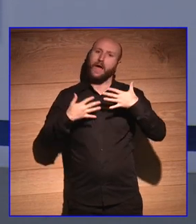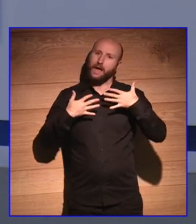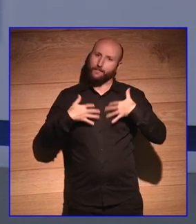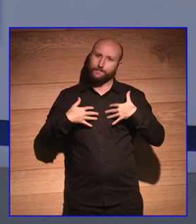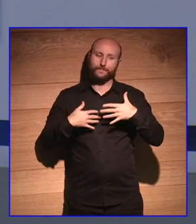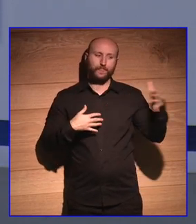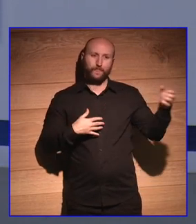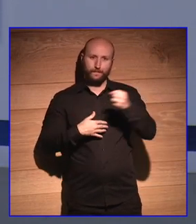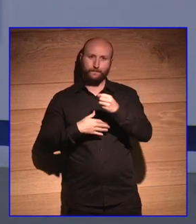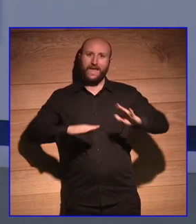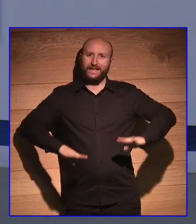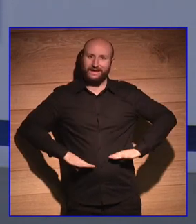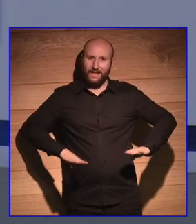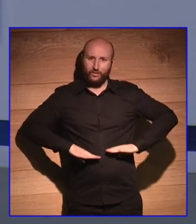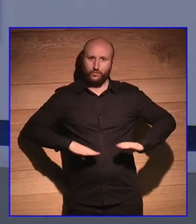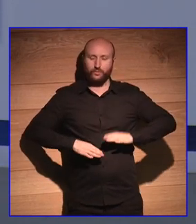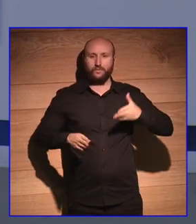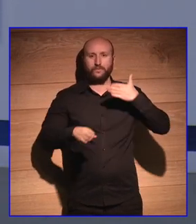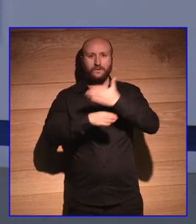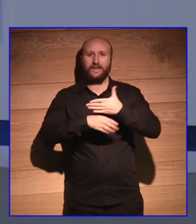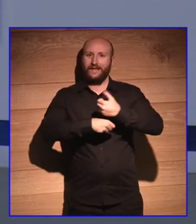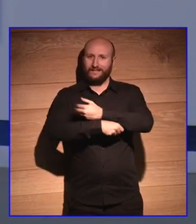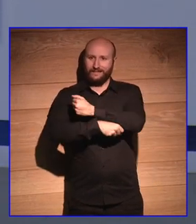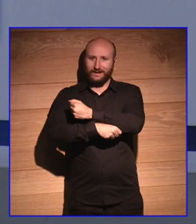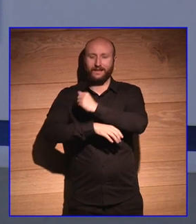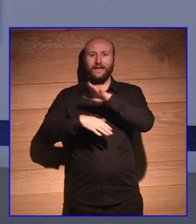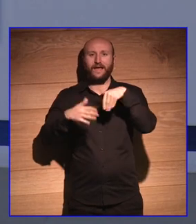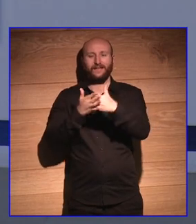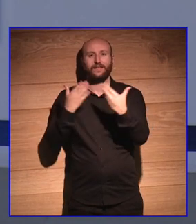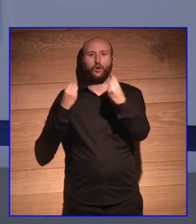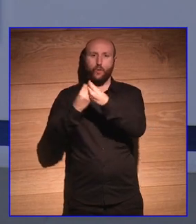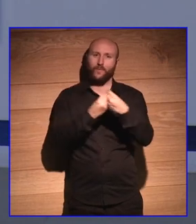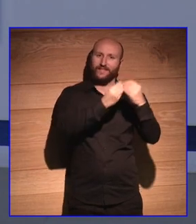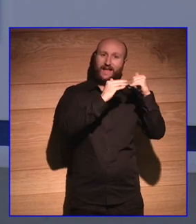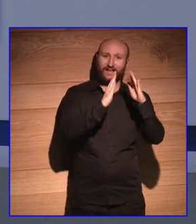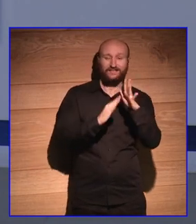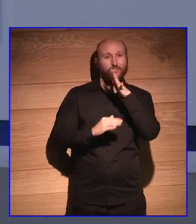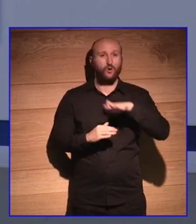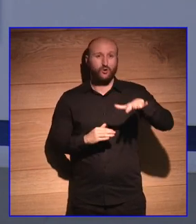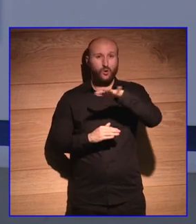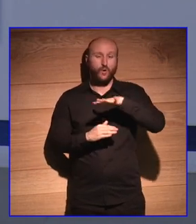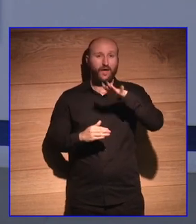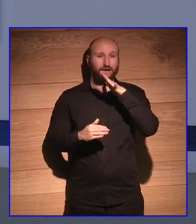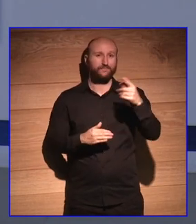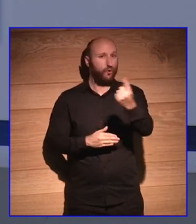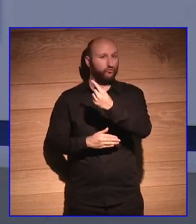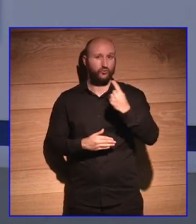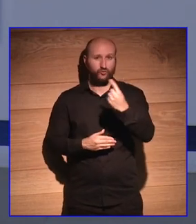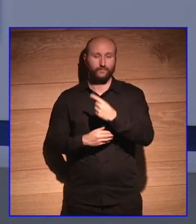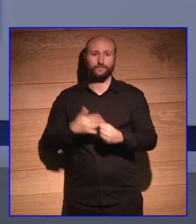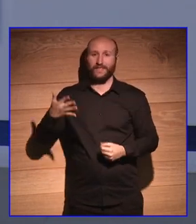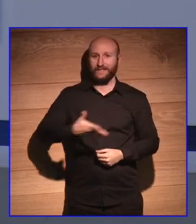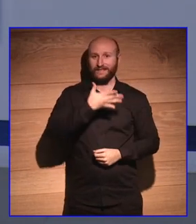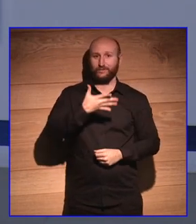tenga su servicio salga a la parada del tranvía para acompañarla a esta casa por ser aquellos sitios muy solitarios quinto y último